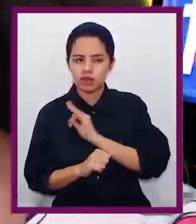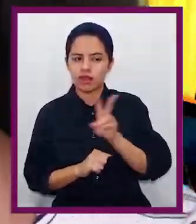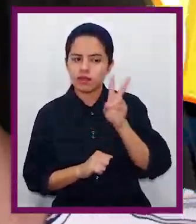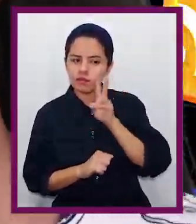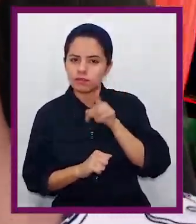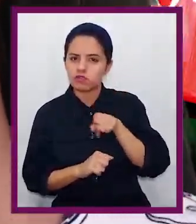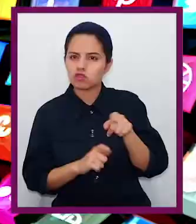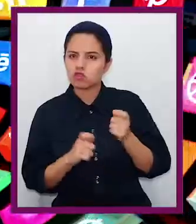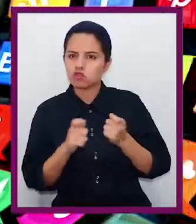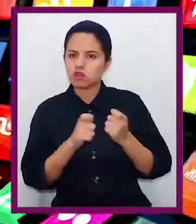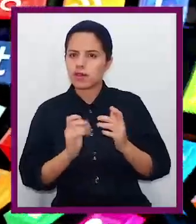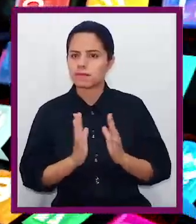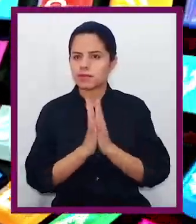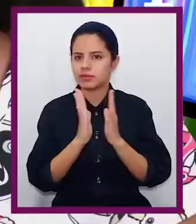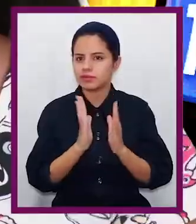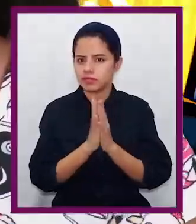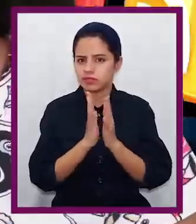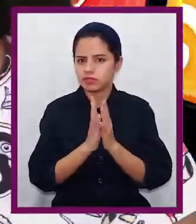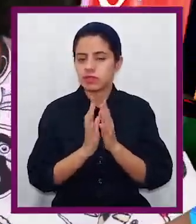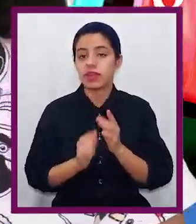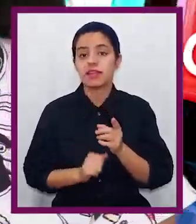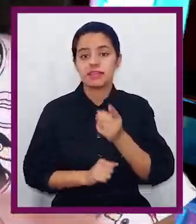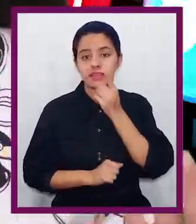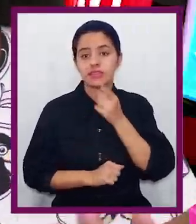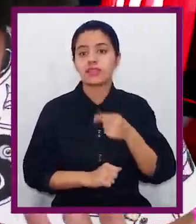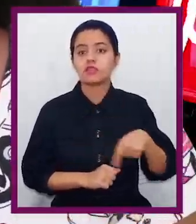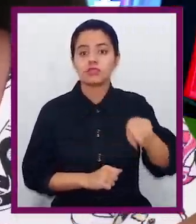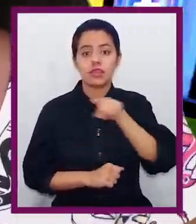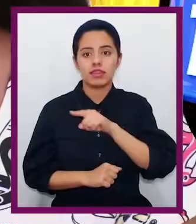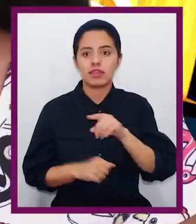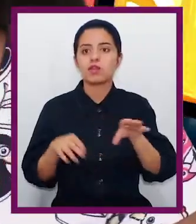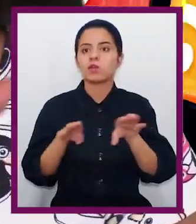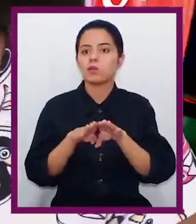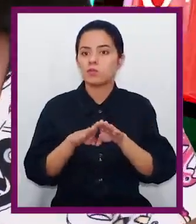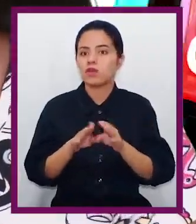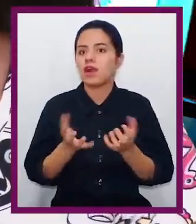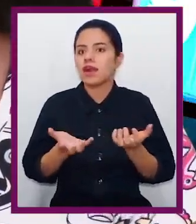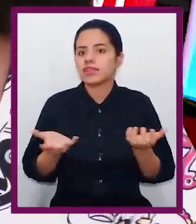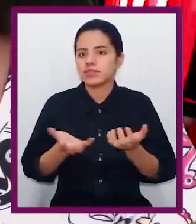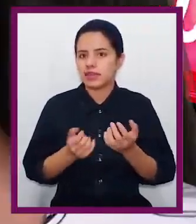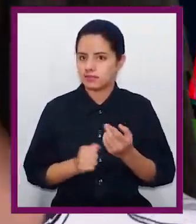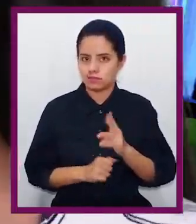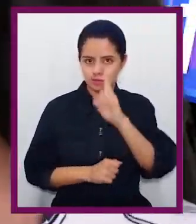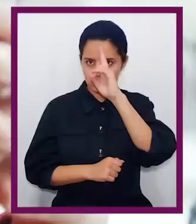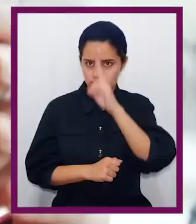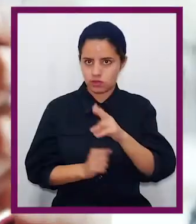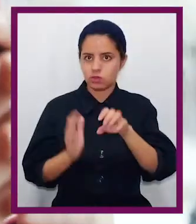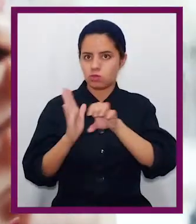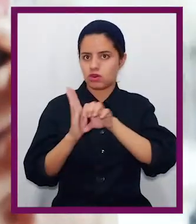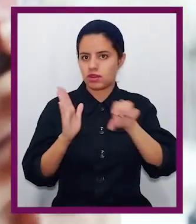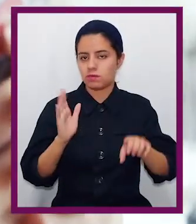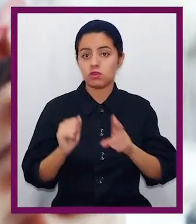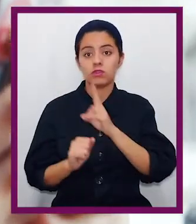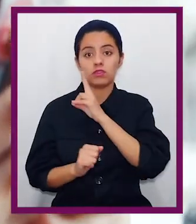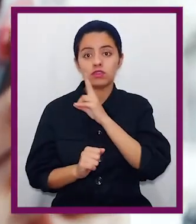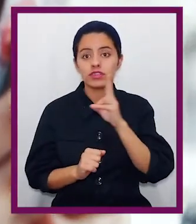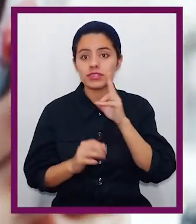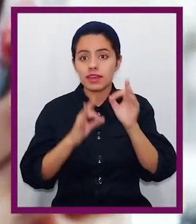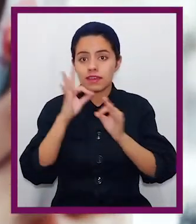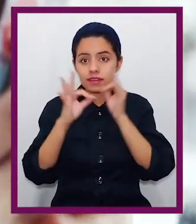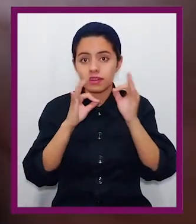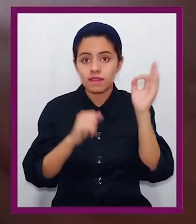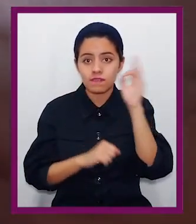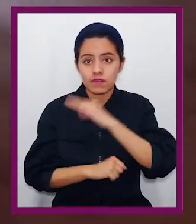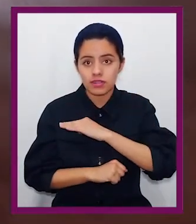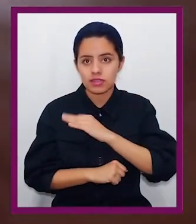tu participación. ¿Cómo? Pues te dicen lo que no puedes hacer o de qué no puedes hablar. Por ejemplo, no puedes publicar noticias falsas